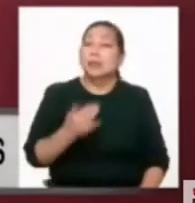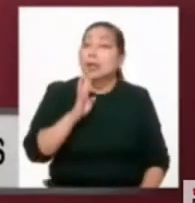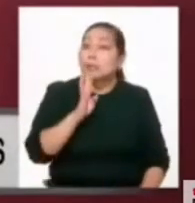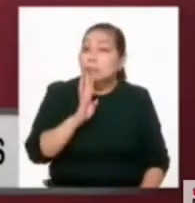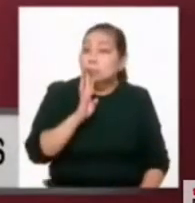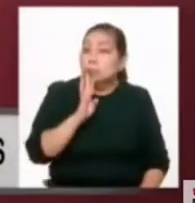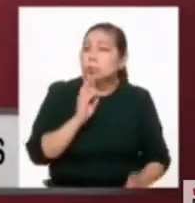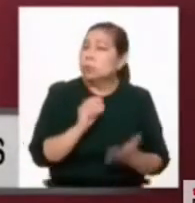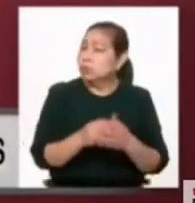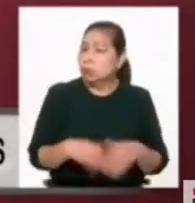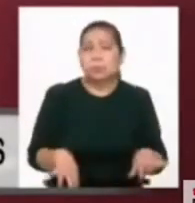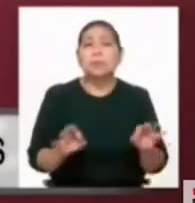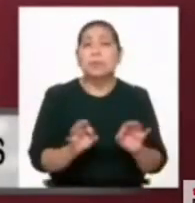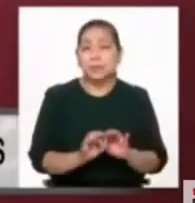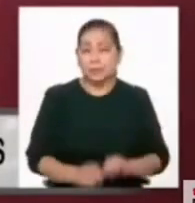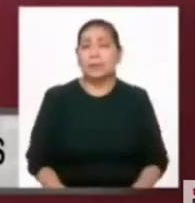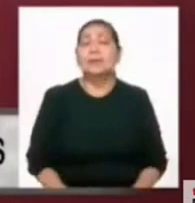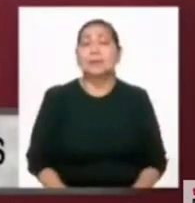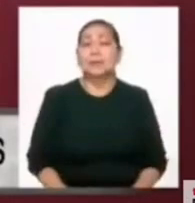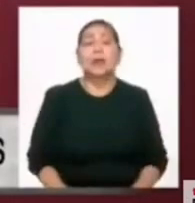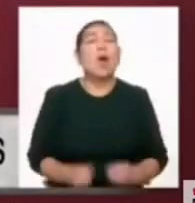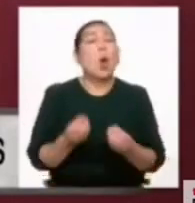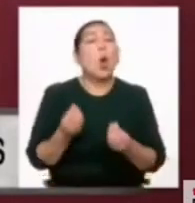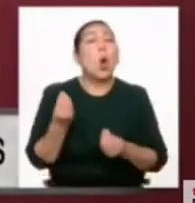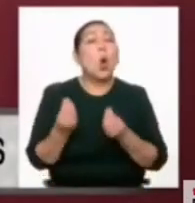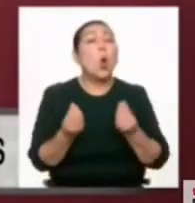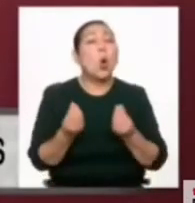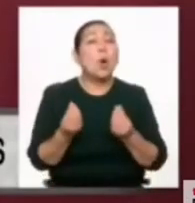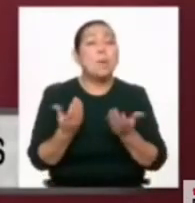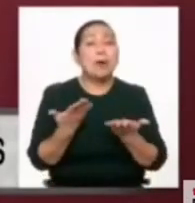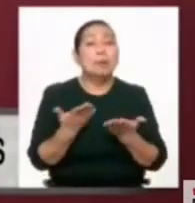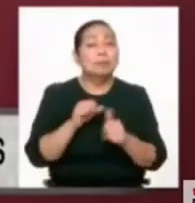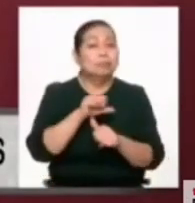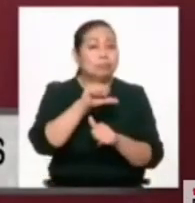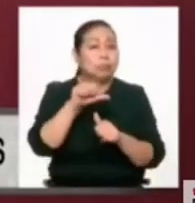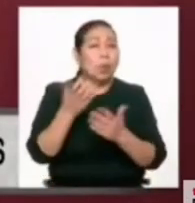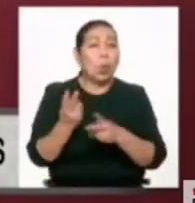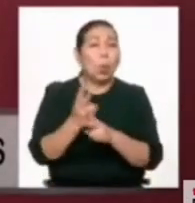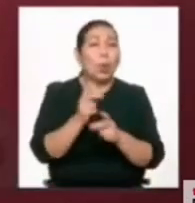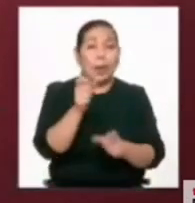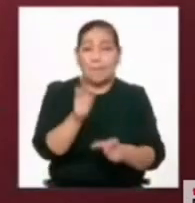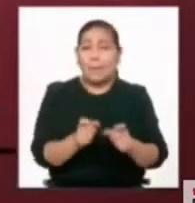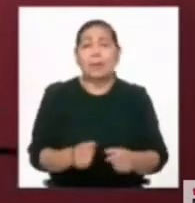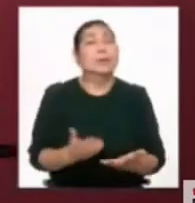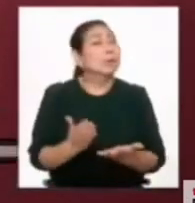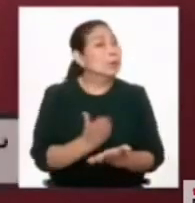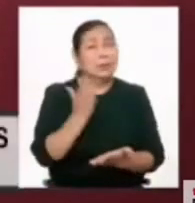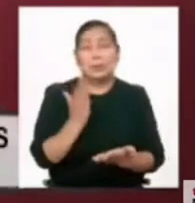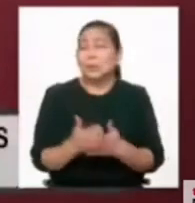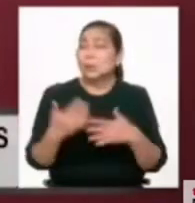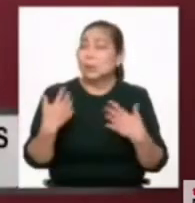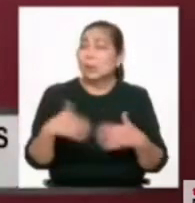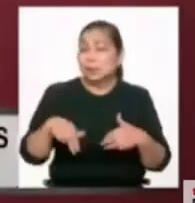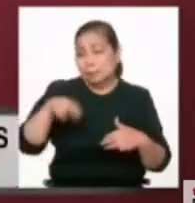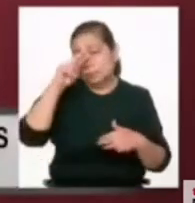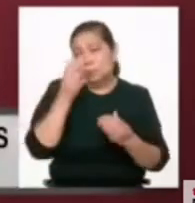hablado de manera muy importante las medidas de refuerzo alrededor de la inseguridad ciudadana, un problema tan álgido